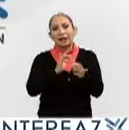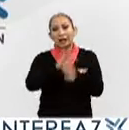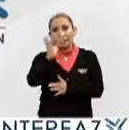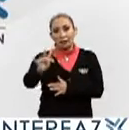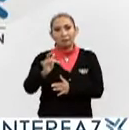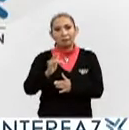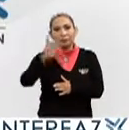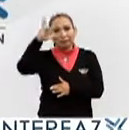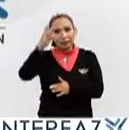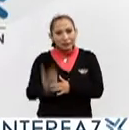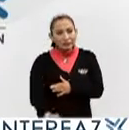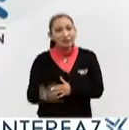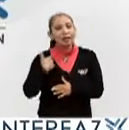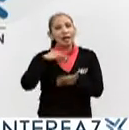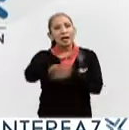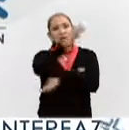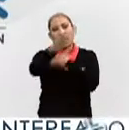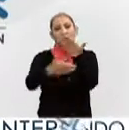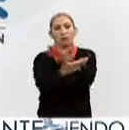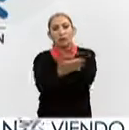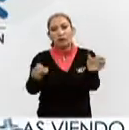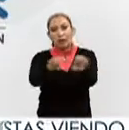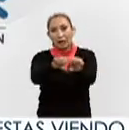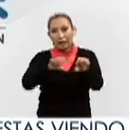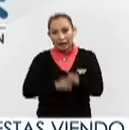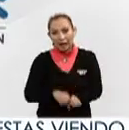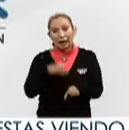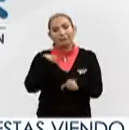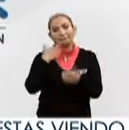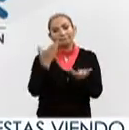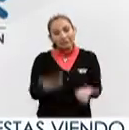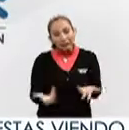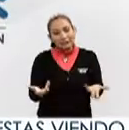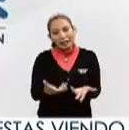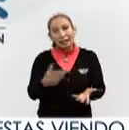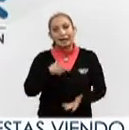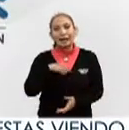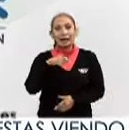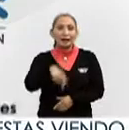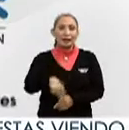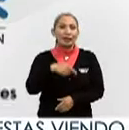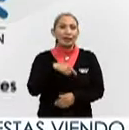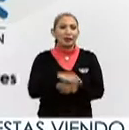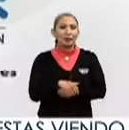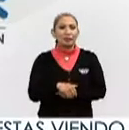Gracias a Griselda Yebra. Gracias a todos el equipo que hace posible